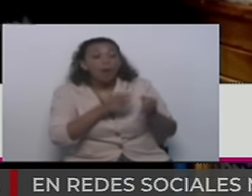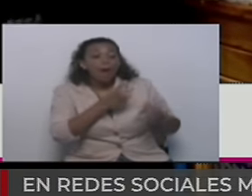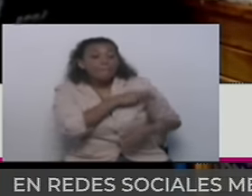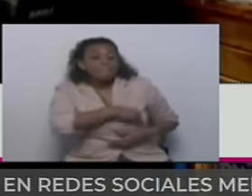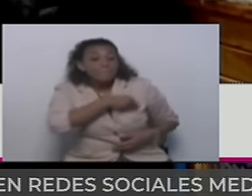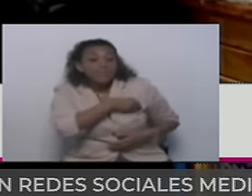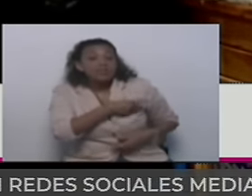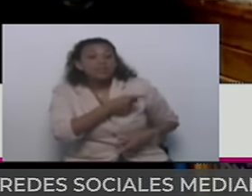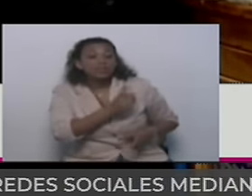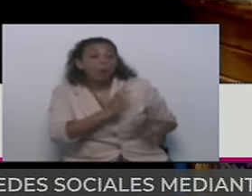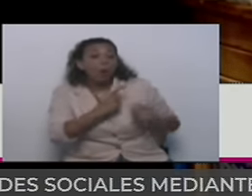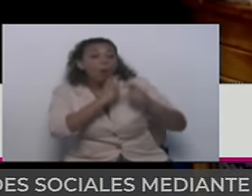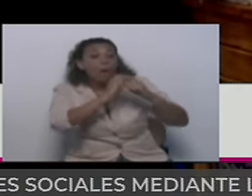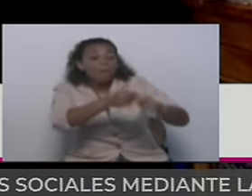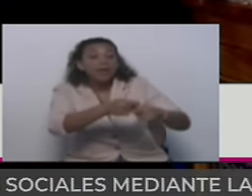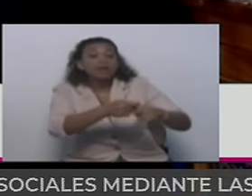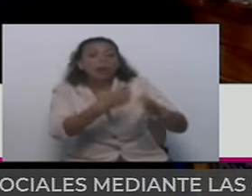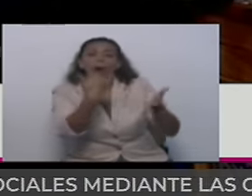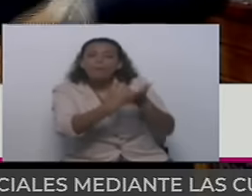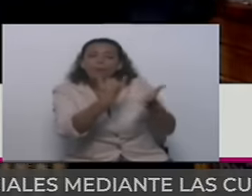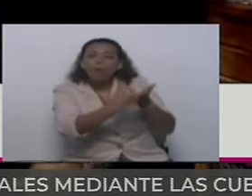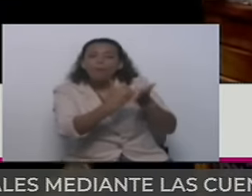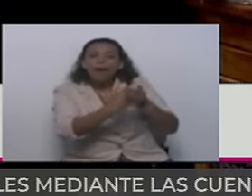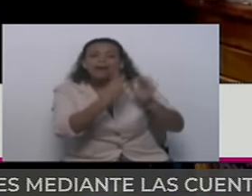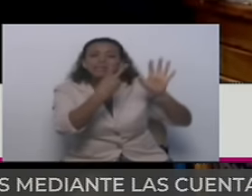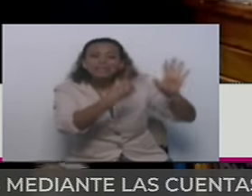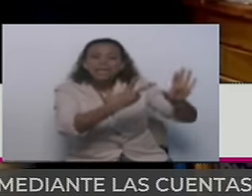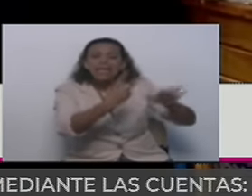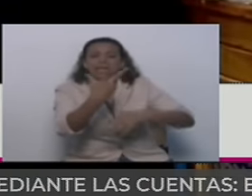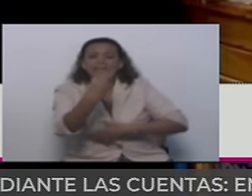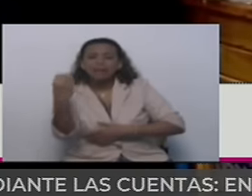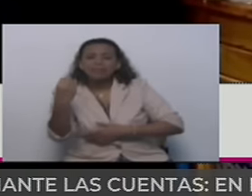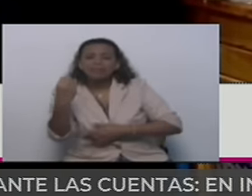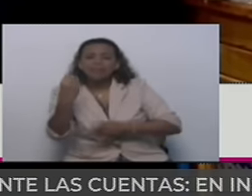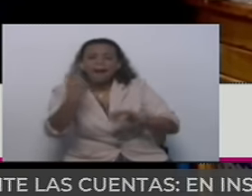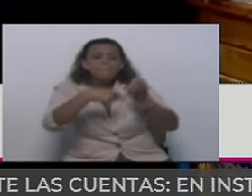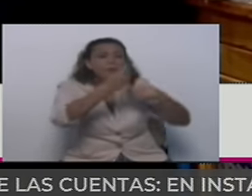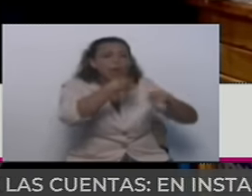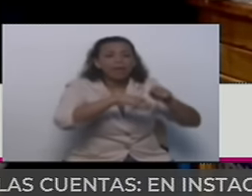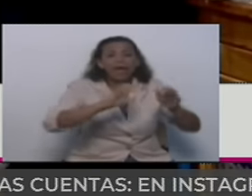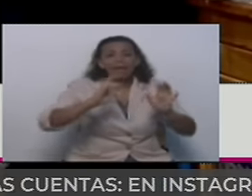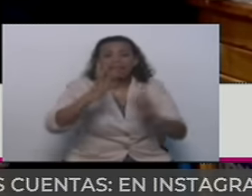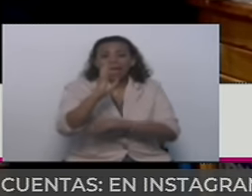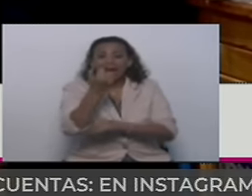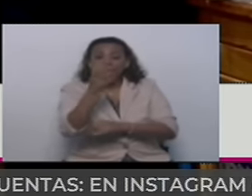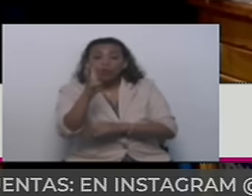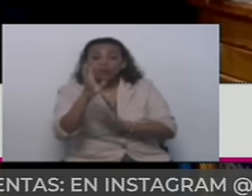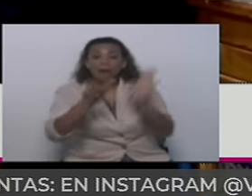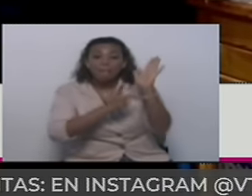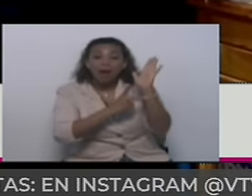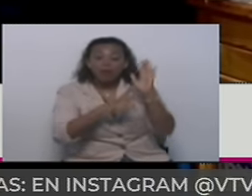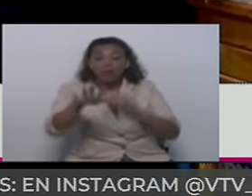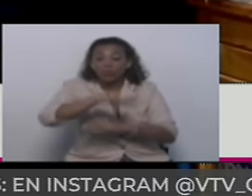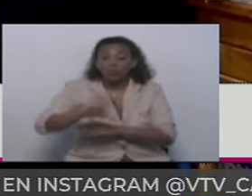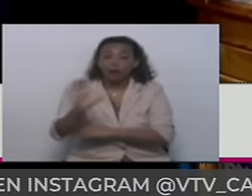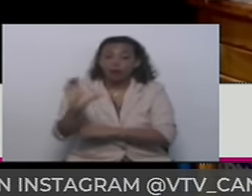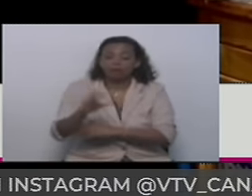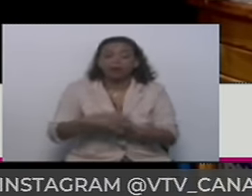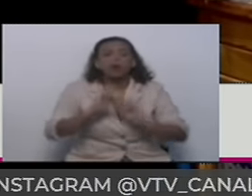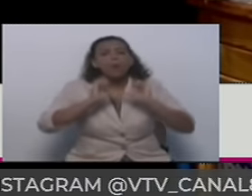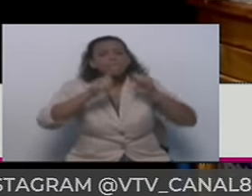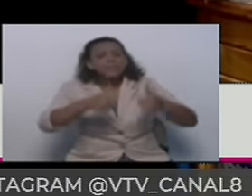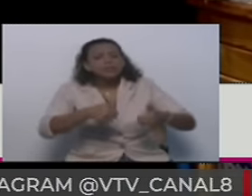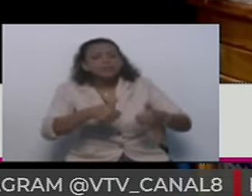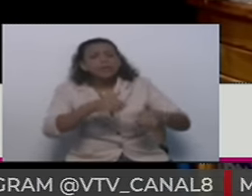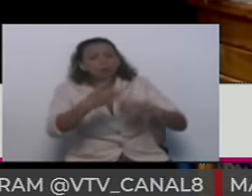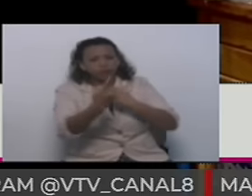misión, iniciamos con un plan piloto para atender 730 bodegas en las 14 parroquias de Caracas. Se comenzaron a atender, usted